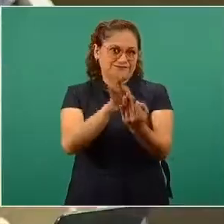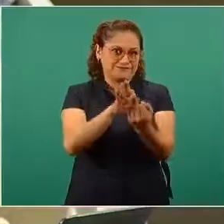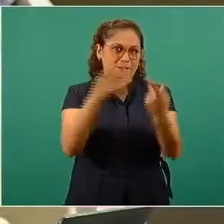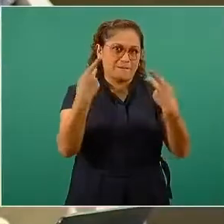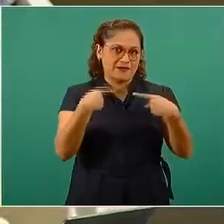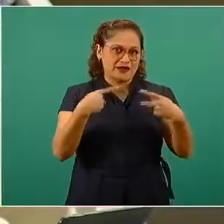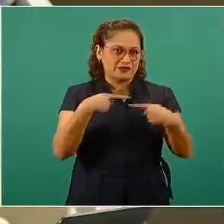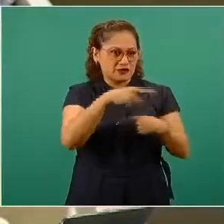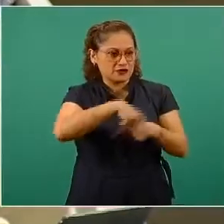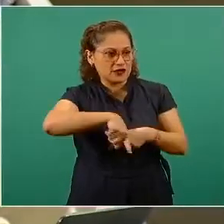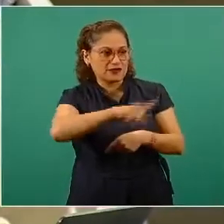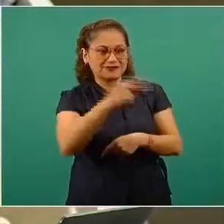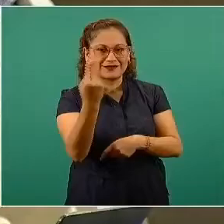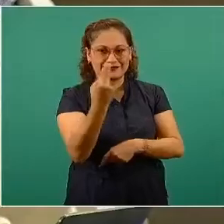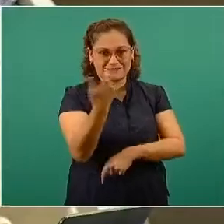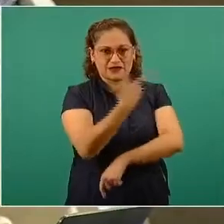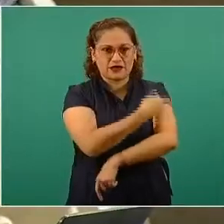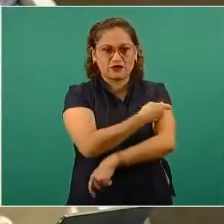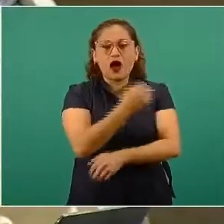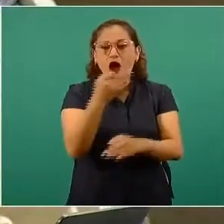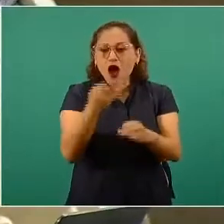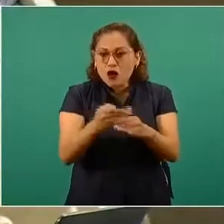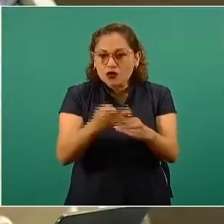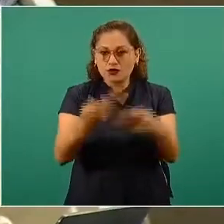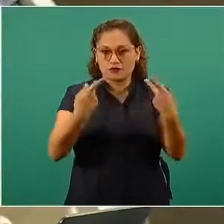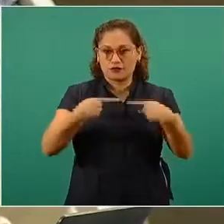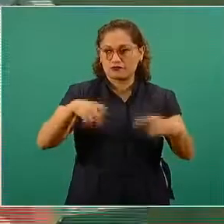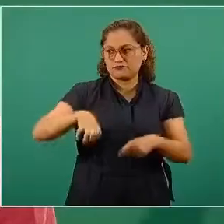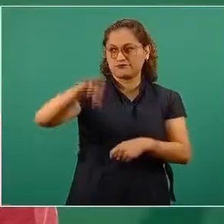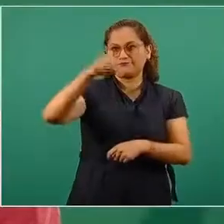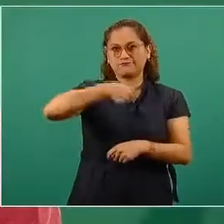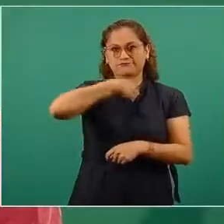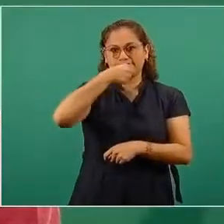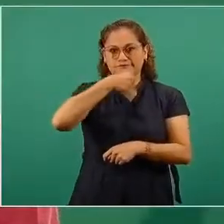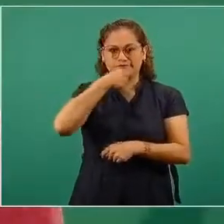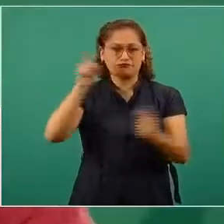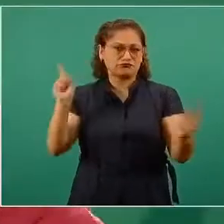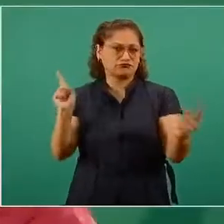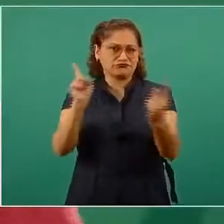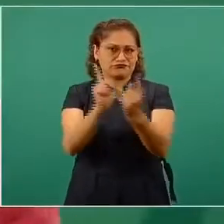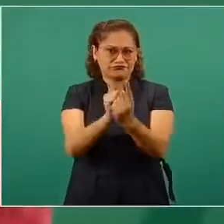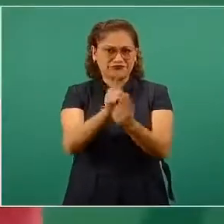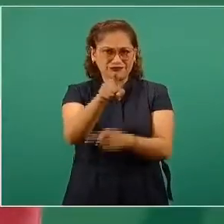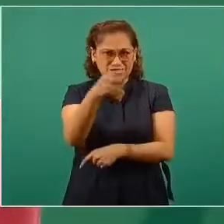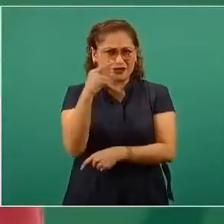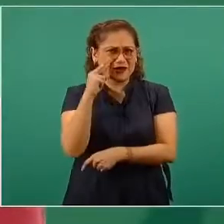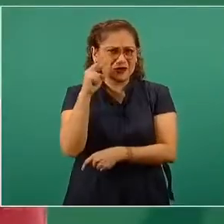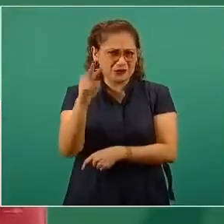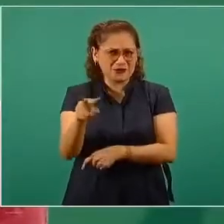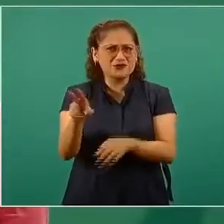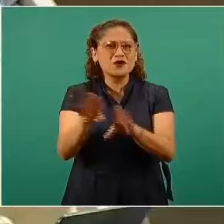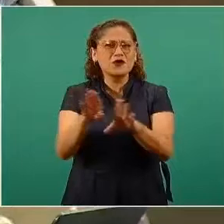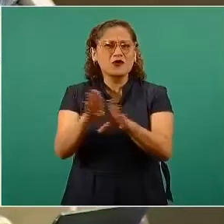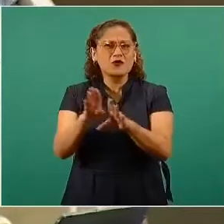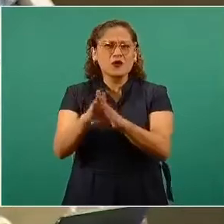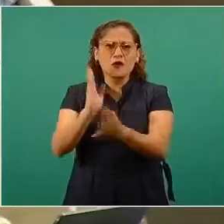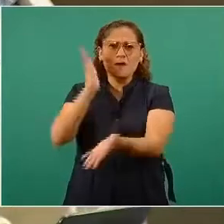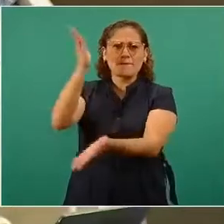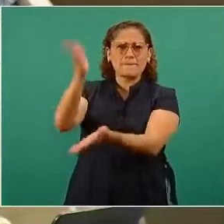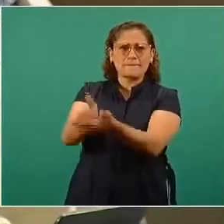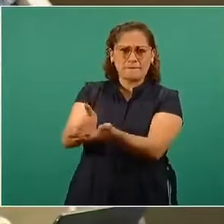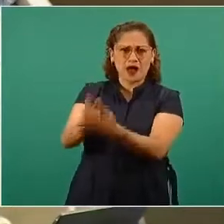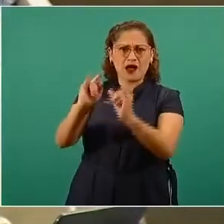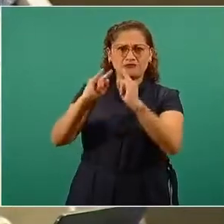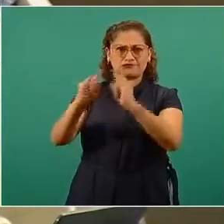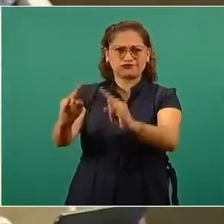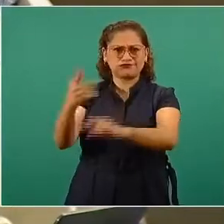vacunar, las personas adultas mayores. El contacto es bastante estrecho. No sé si usted ha visto cómo es el operativo de vacunación. El otro